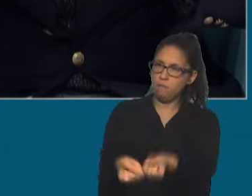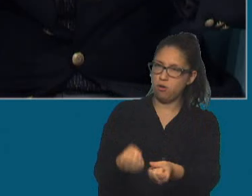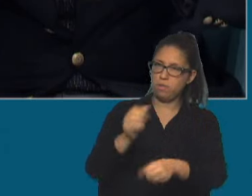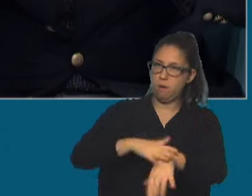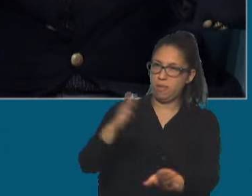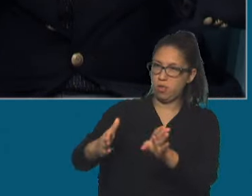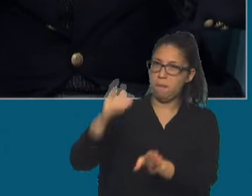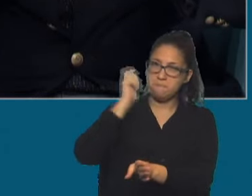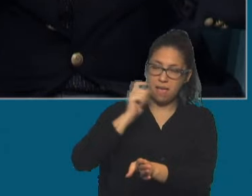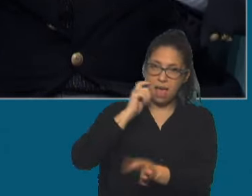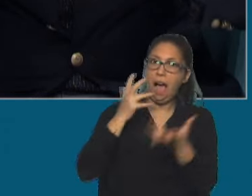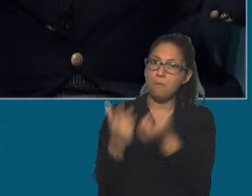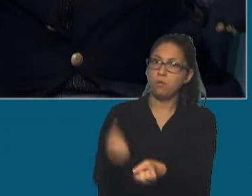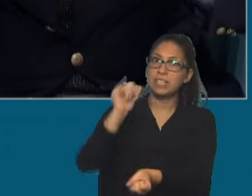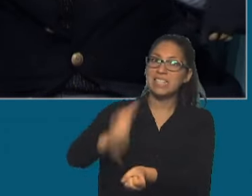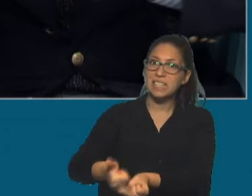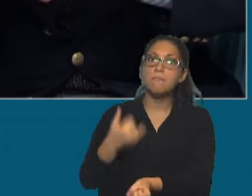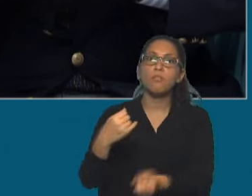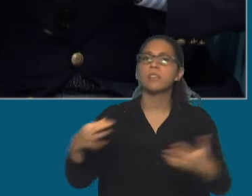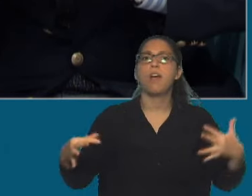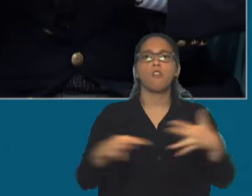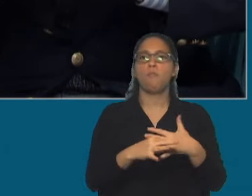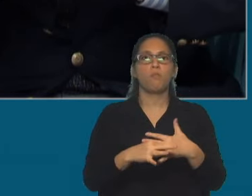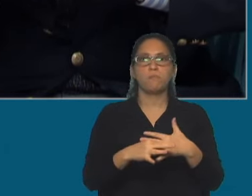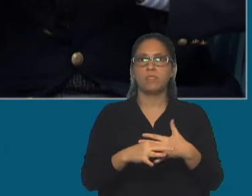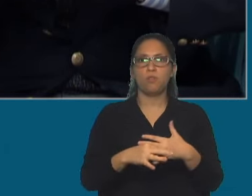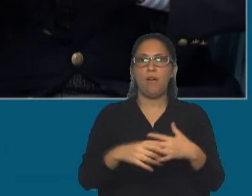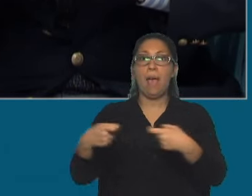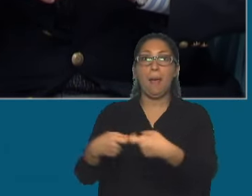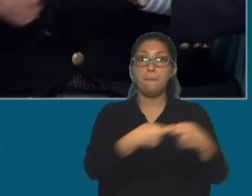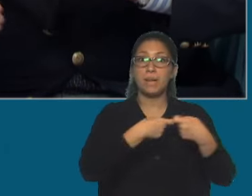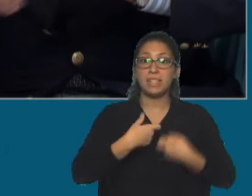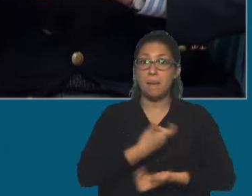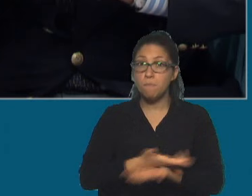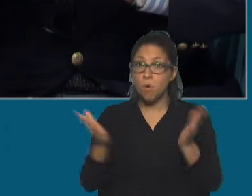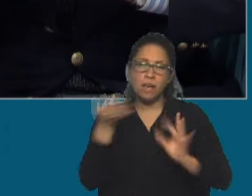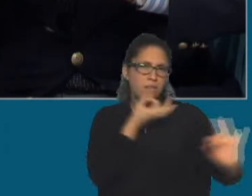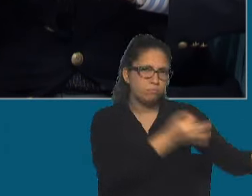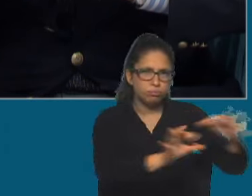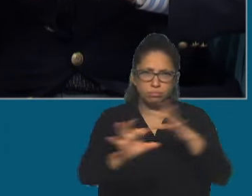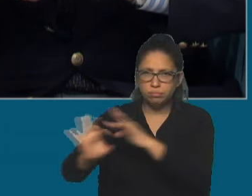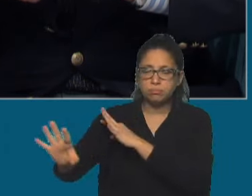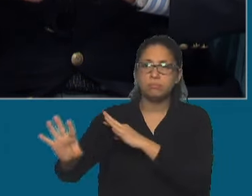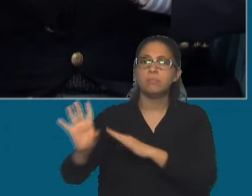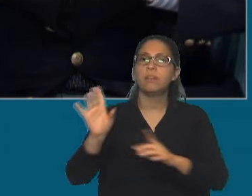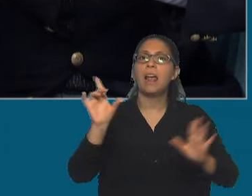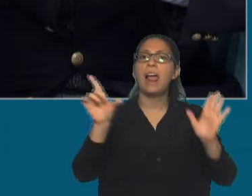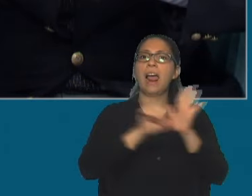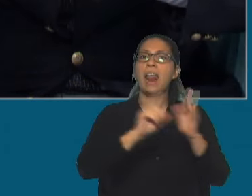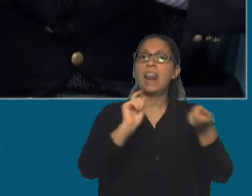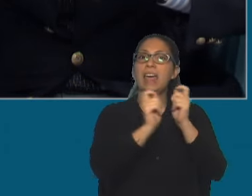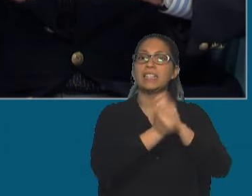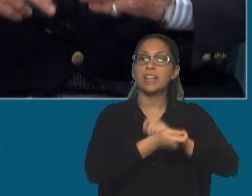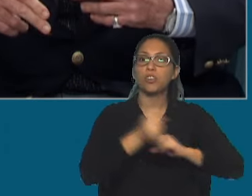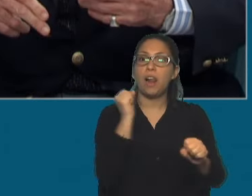menemismo porque se había comprometido a vender todas las empresas públicas, a modificar la legislación laboral que era restrictiva